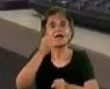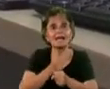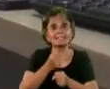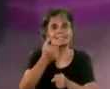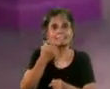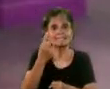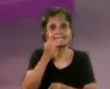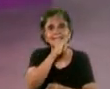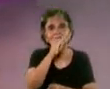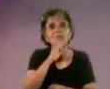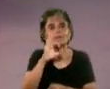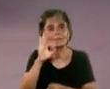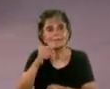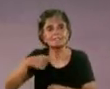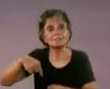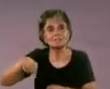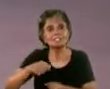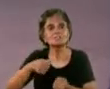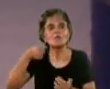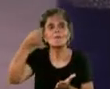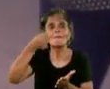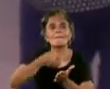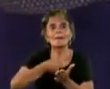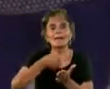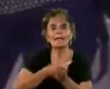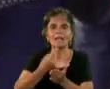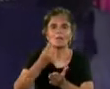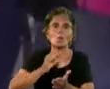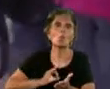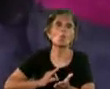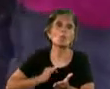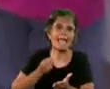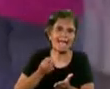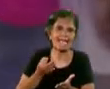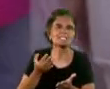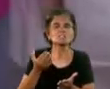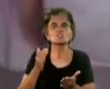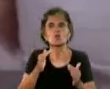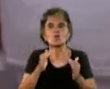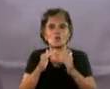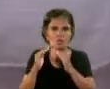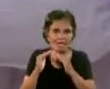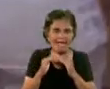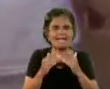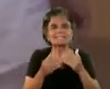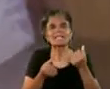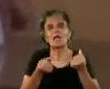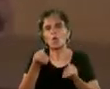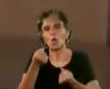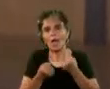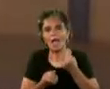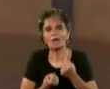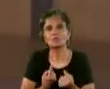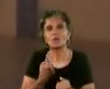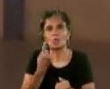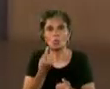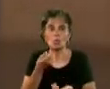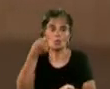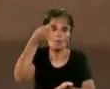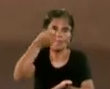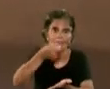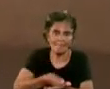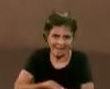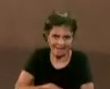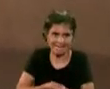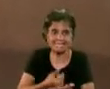31 de marzo pagar el impuesto anual o el impuesto automotor, el impuesto inmobiliario en una sola vez y poder tener